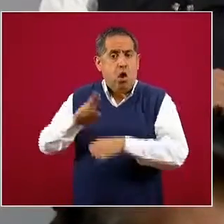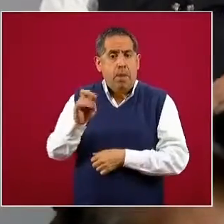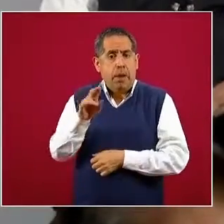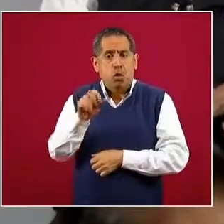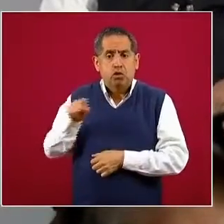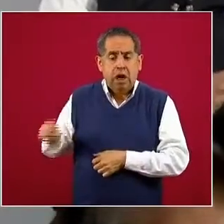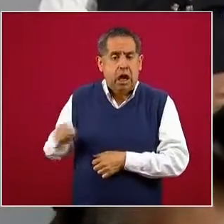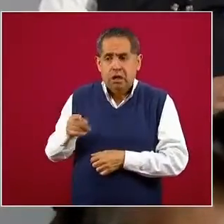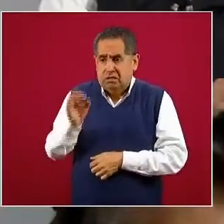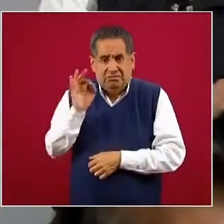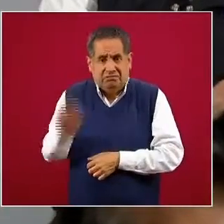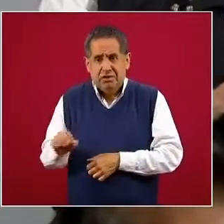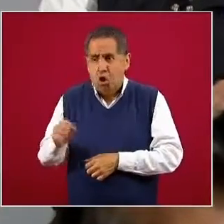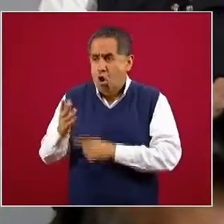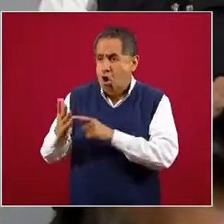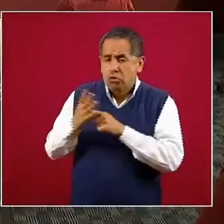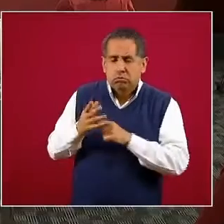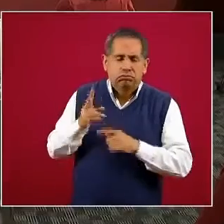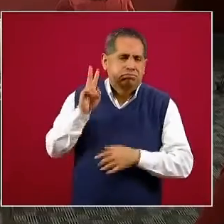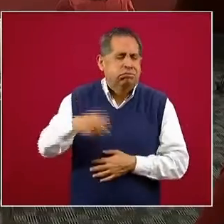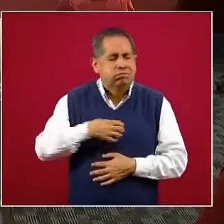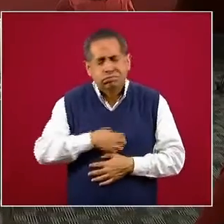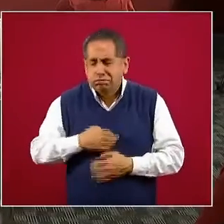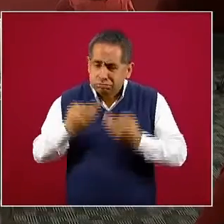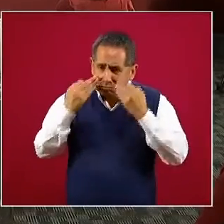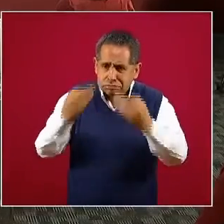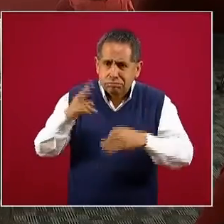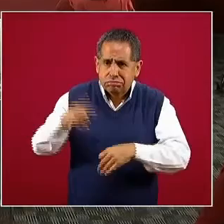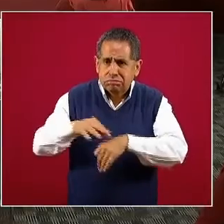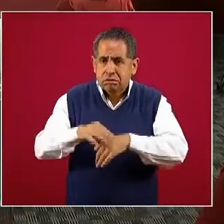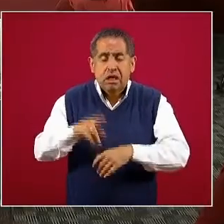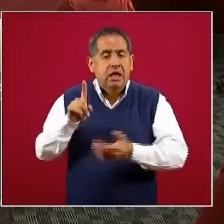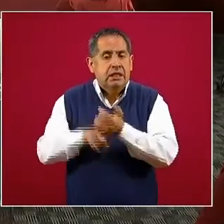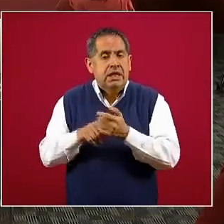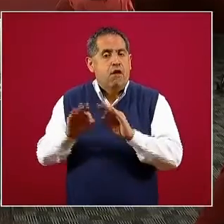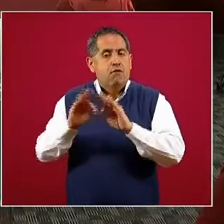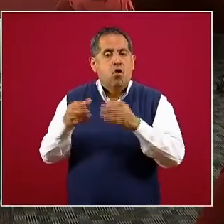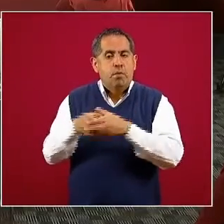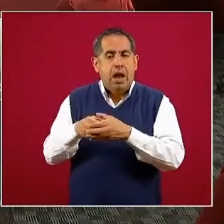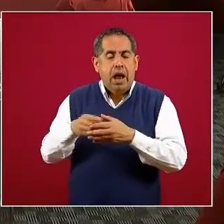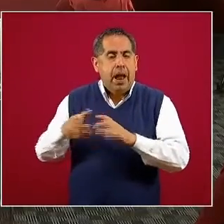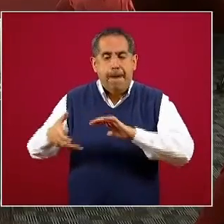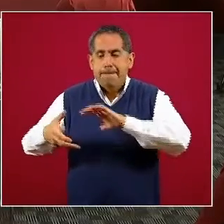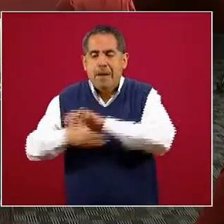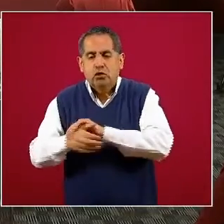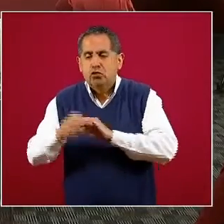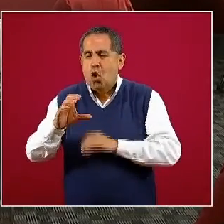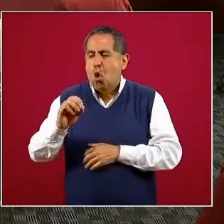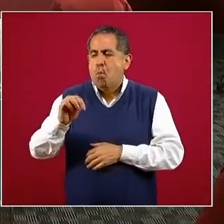Me parece una pregunta útil. Hoy posiblemente algunos lo saben, un grupo de 10 gobernadores,